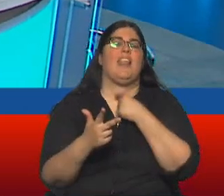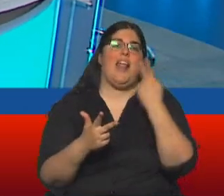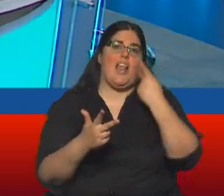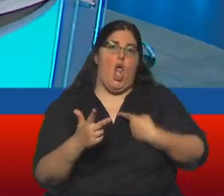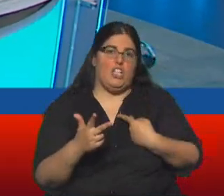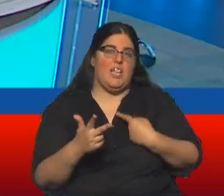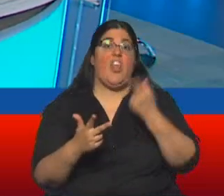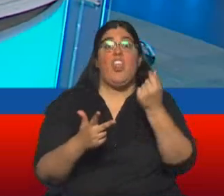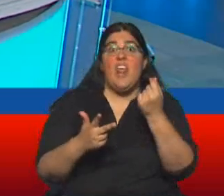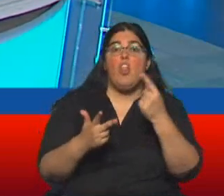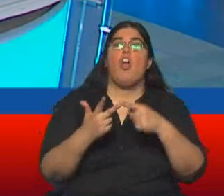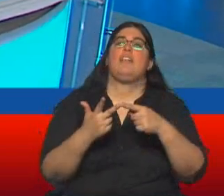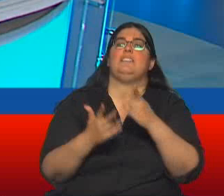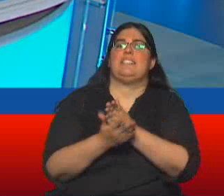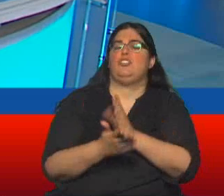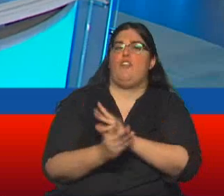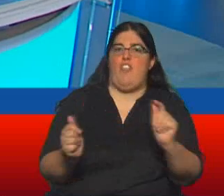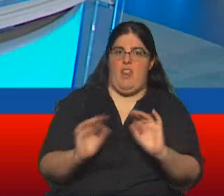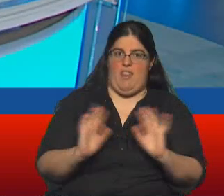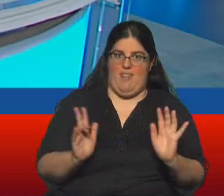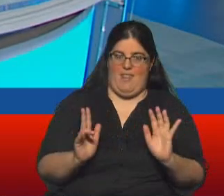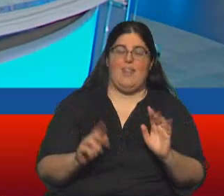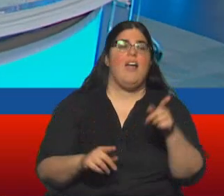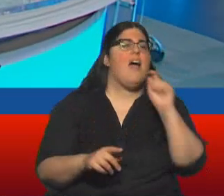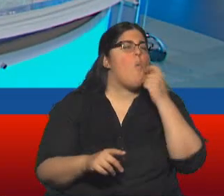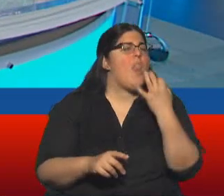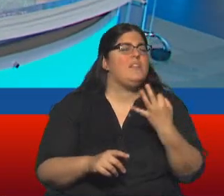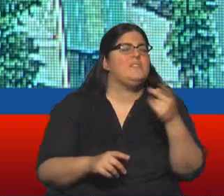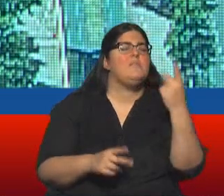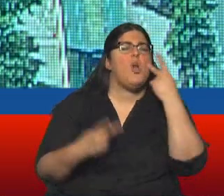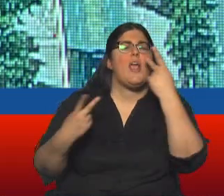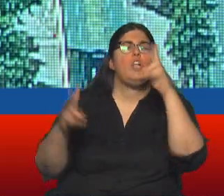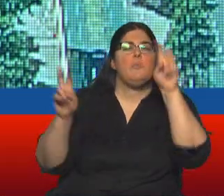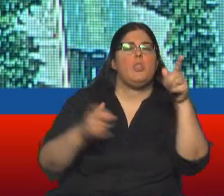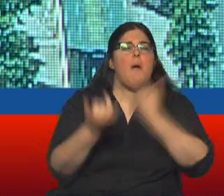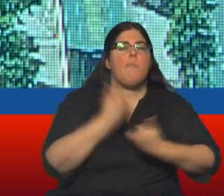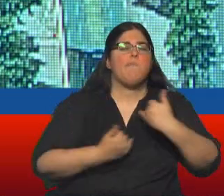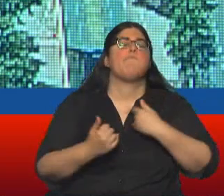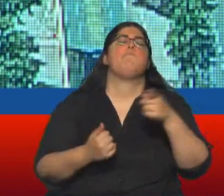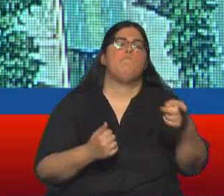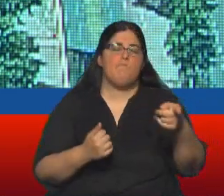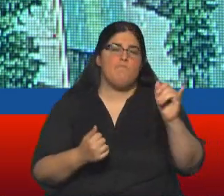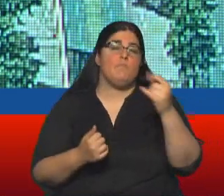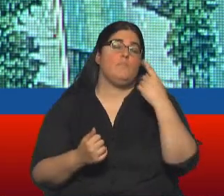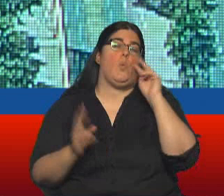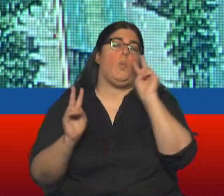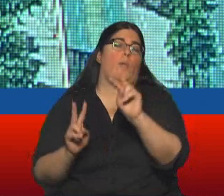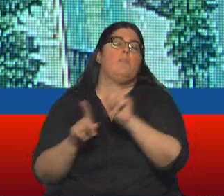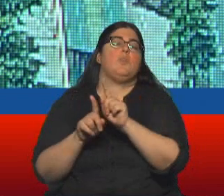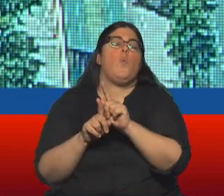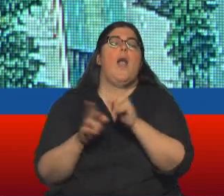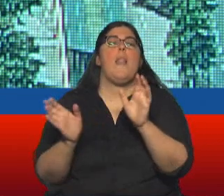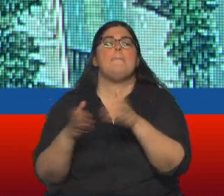den dinero y que levanten las sanciones. Sí, está buenísimo lo que marcás, el tema del reconocimiento. Y de hecho, vimos una comunicación entre